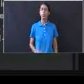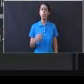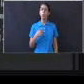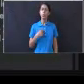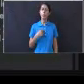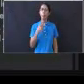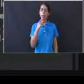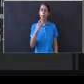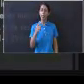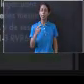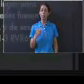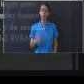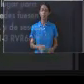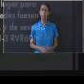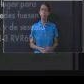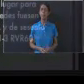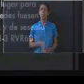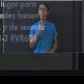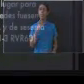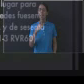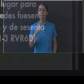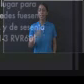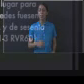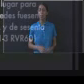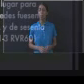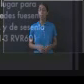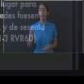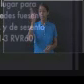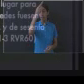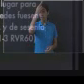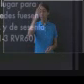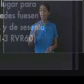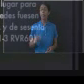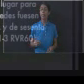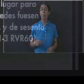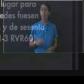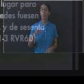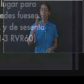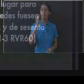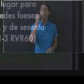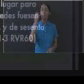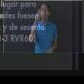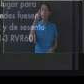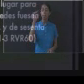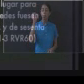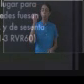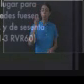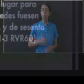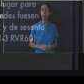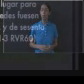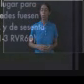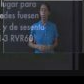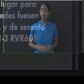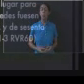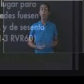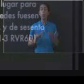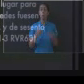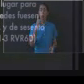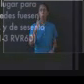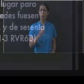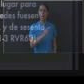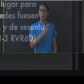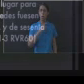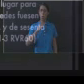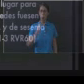leído. El rey Ciro había dado una orden, que era la de reconstruir. Pero